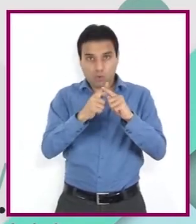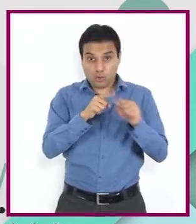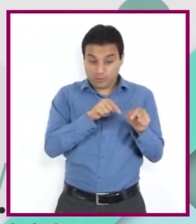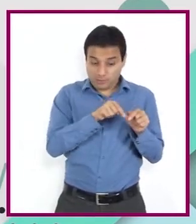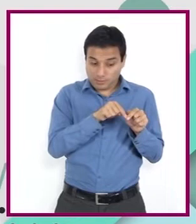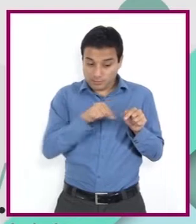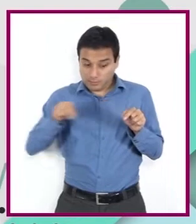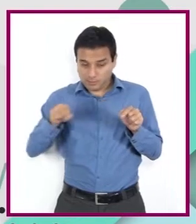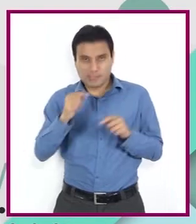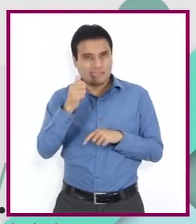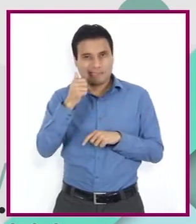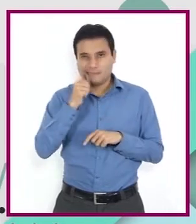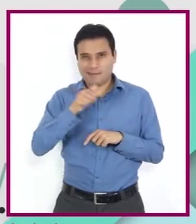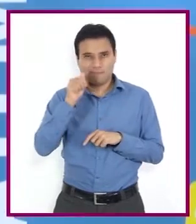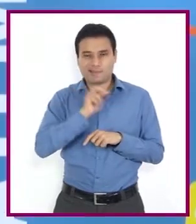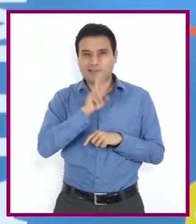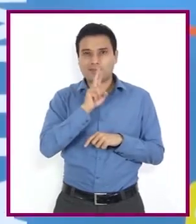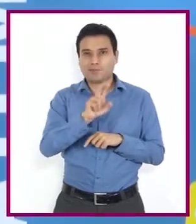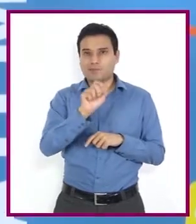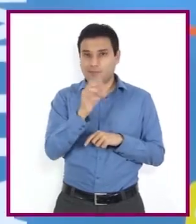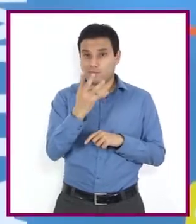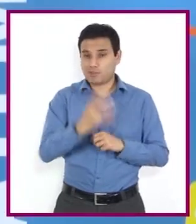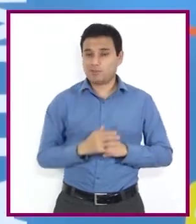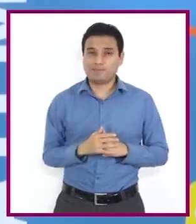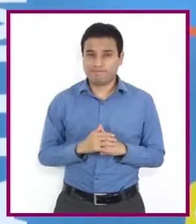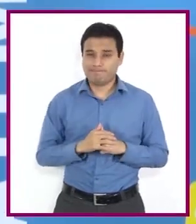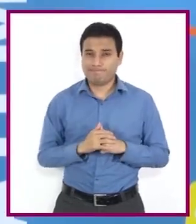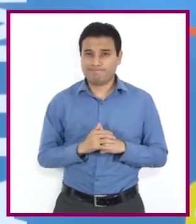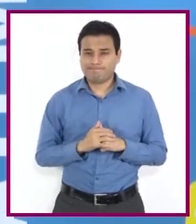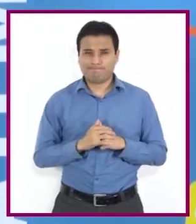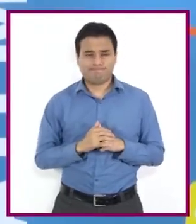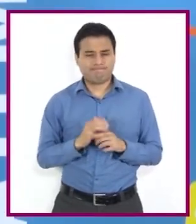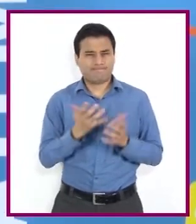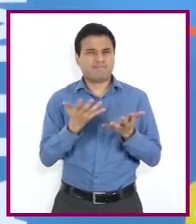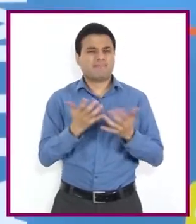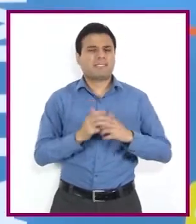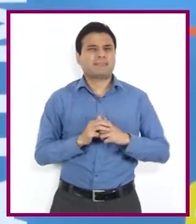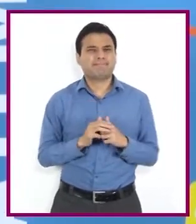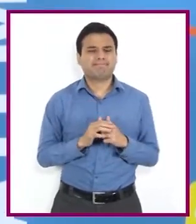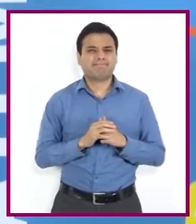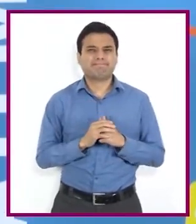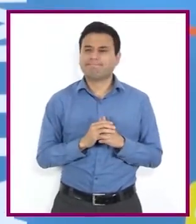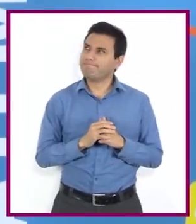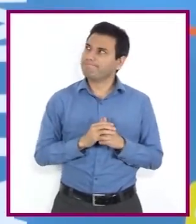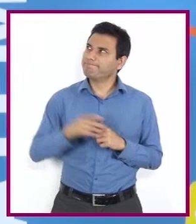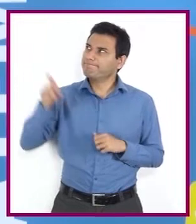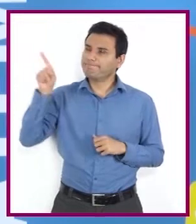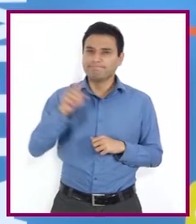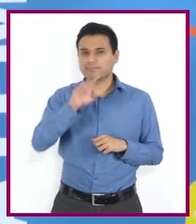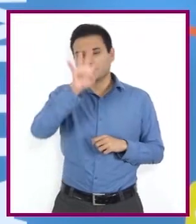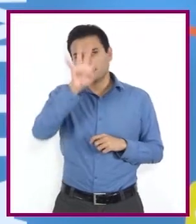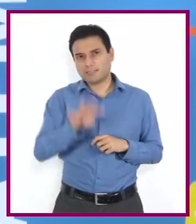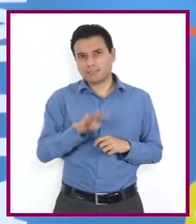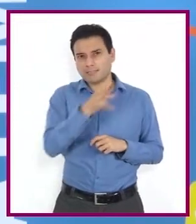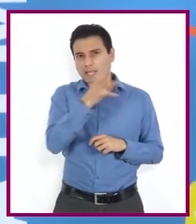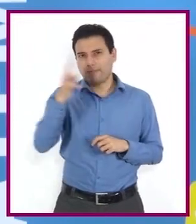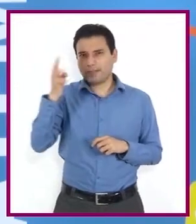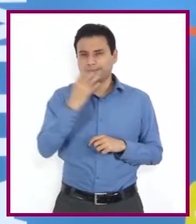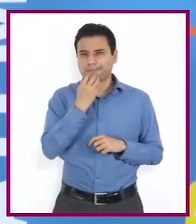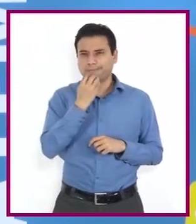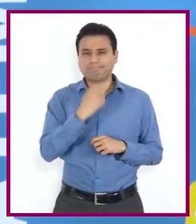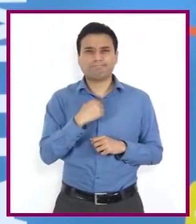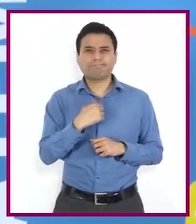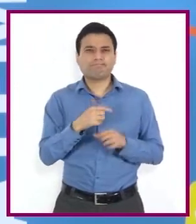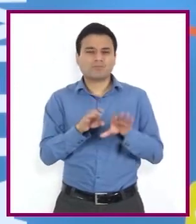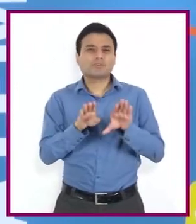resultado del producto de 24. Entonces, a partir de los datos de la tabla, ¿qué operación